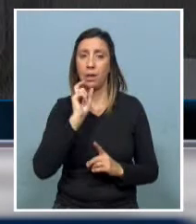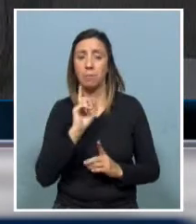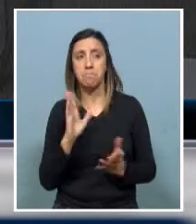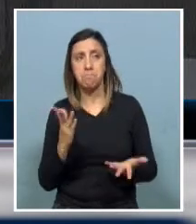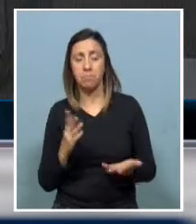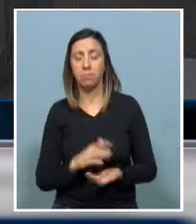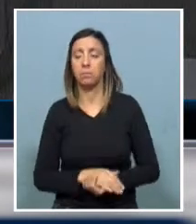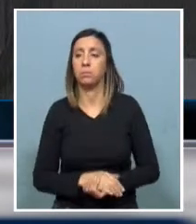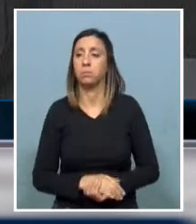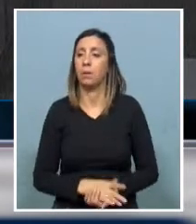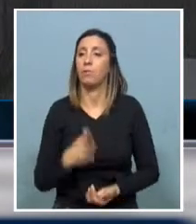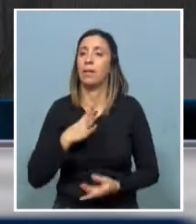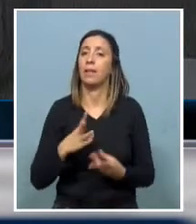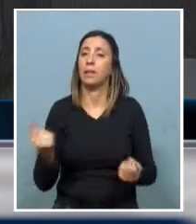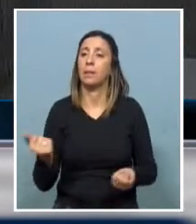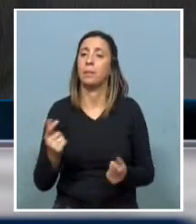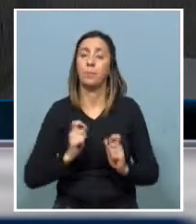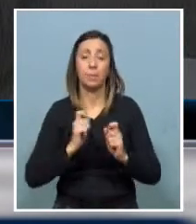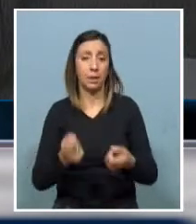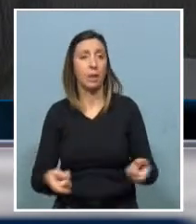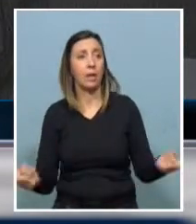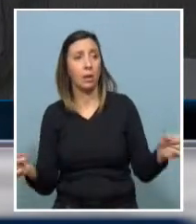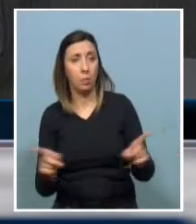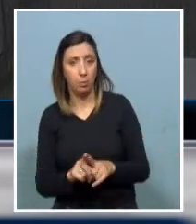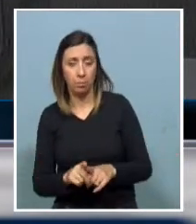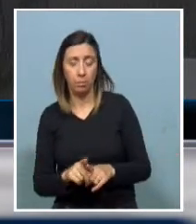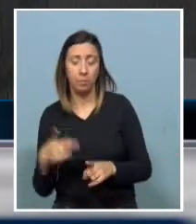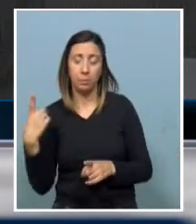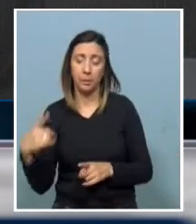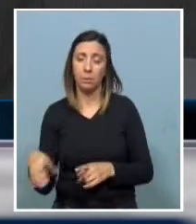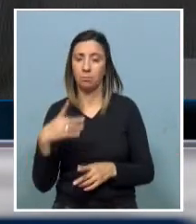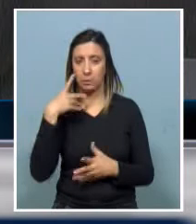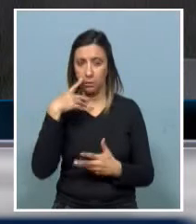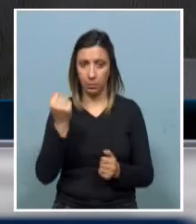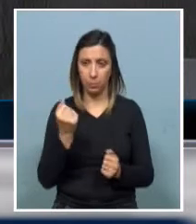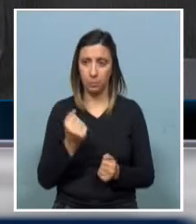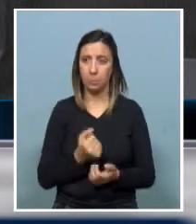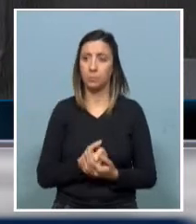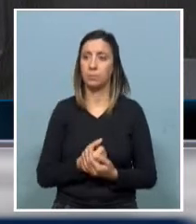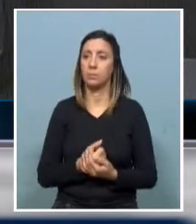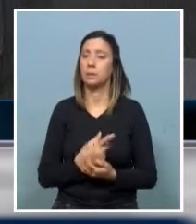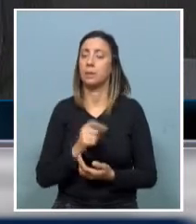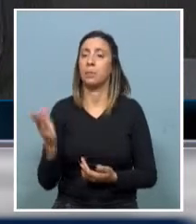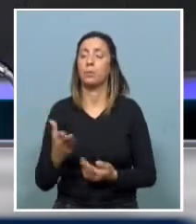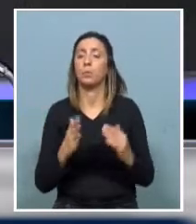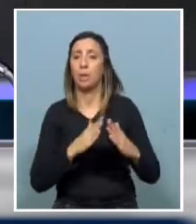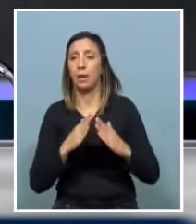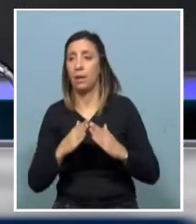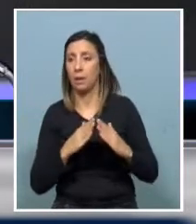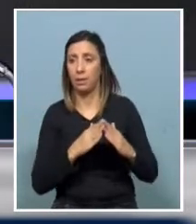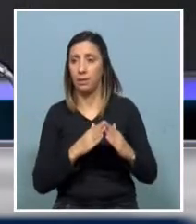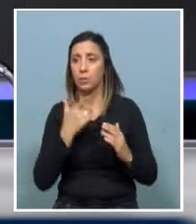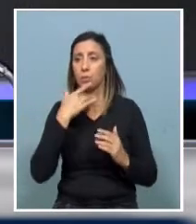plan Solidaridad, que no estaban terminadas y habían sido entregadas. Y desgraciadamente nos encontramos después de un relevamiento que el 100% de las